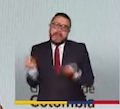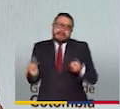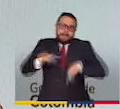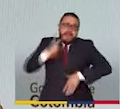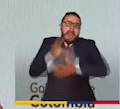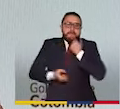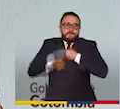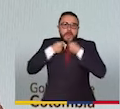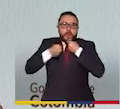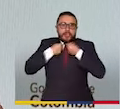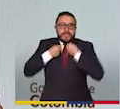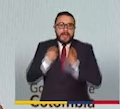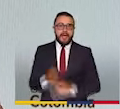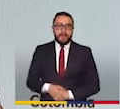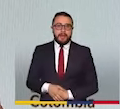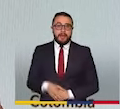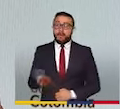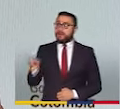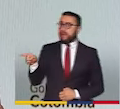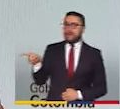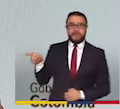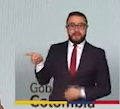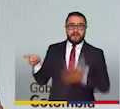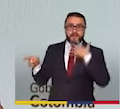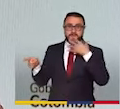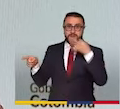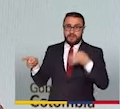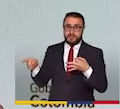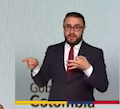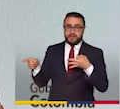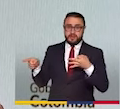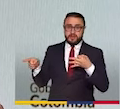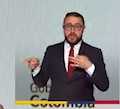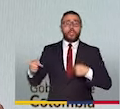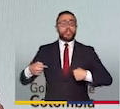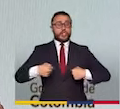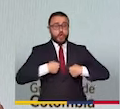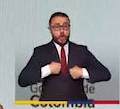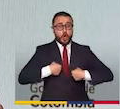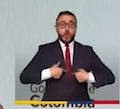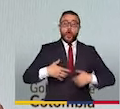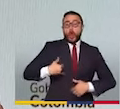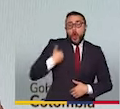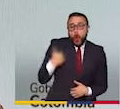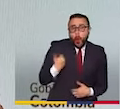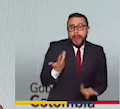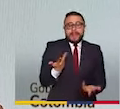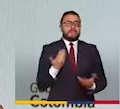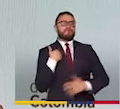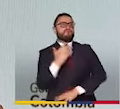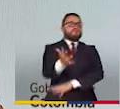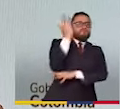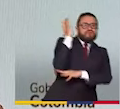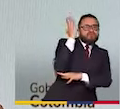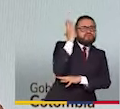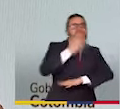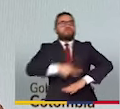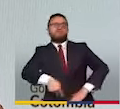¿Quién ocultaba la verdad? Congresista, parlamentario joven, que se atrevía, a pesar de la amenaza, a